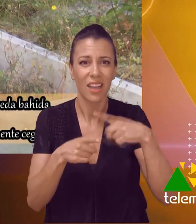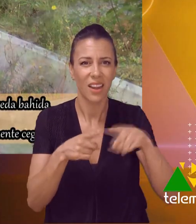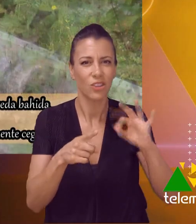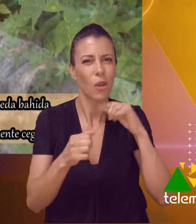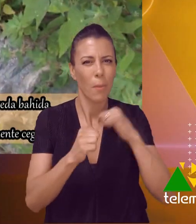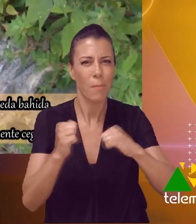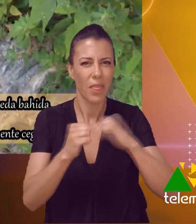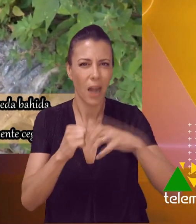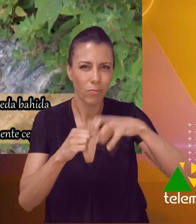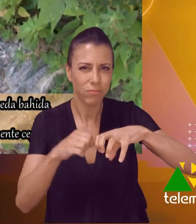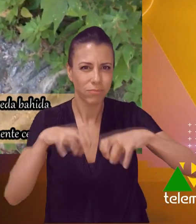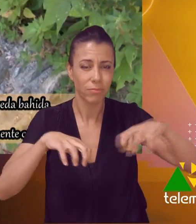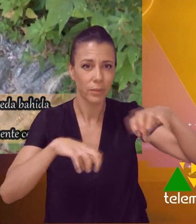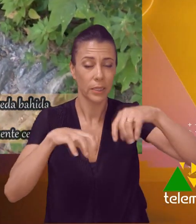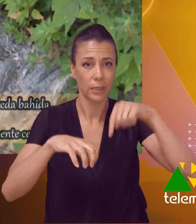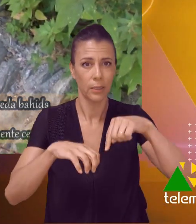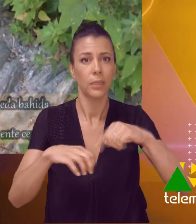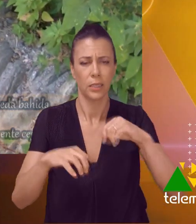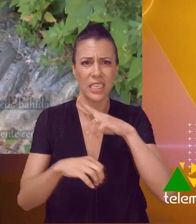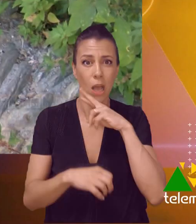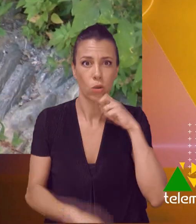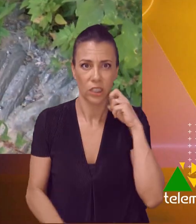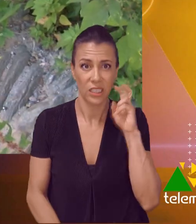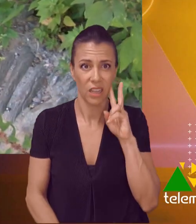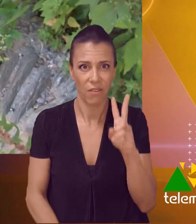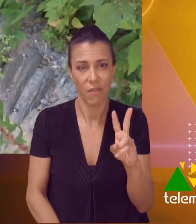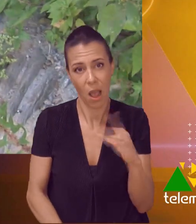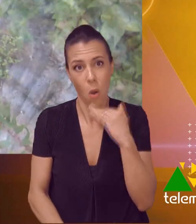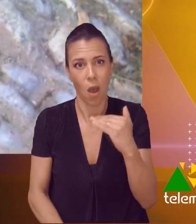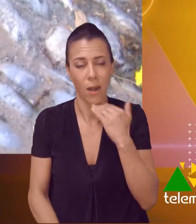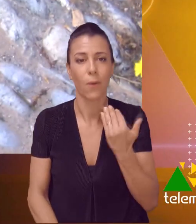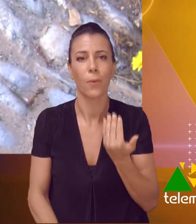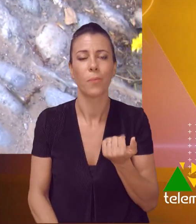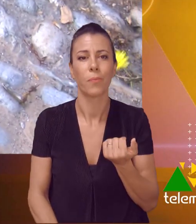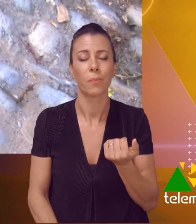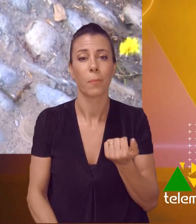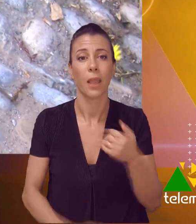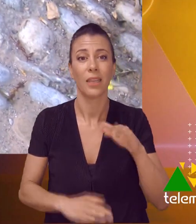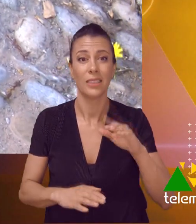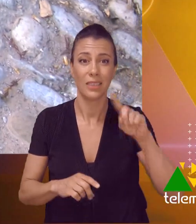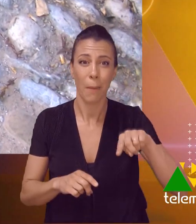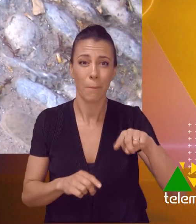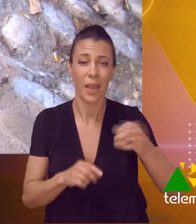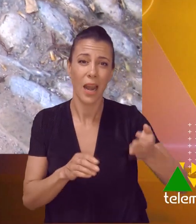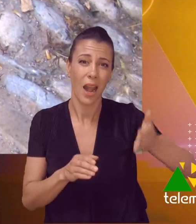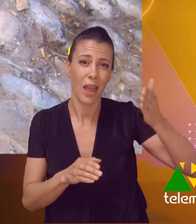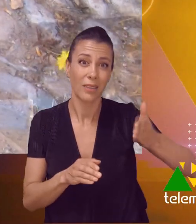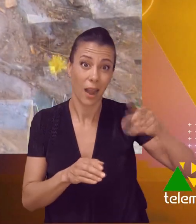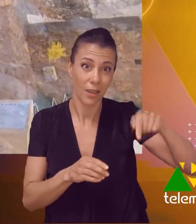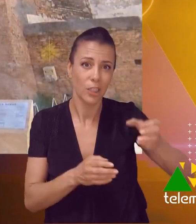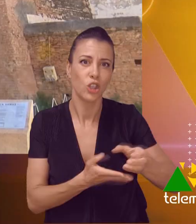empedrado que tenían la plaza, que se ha conservado en parte, y en el lateral la Torre de la